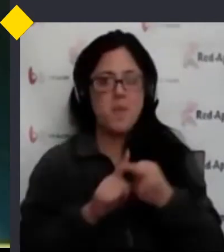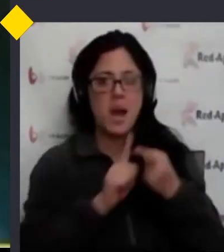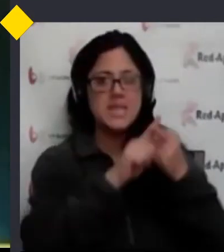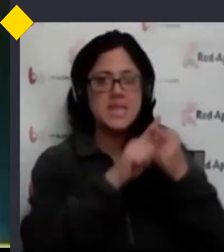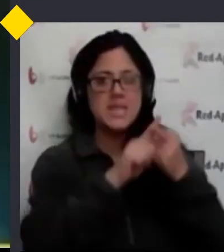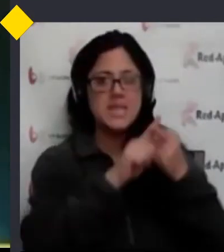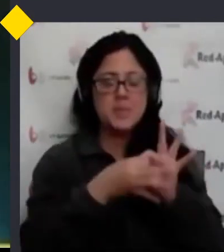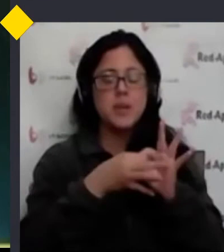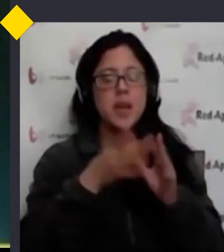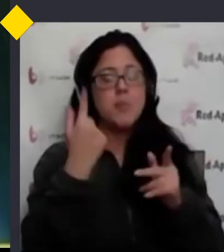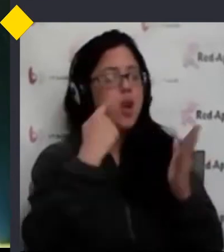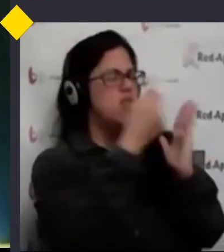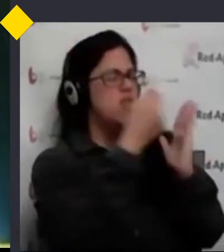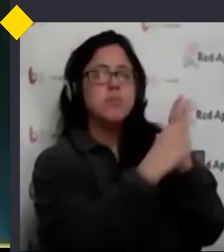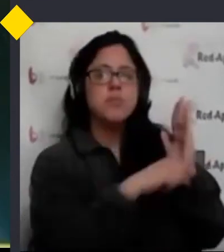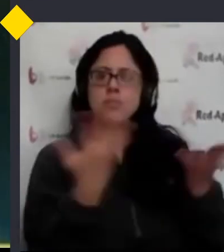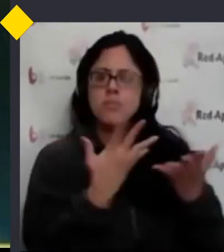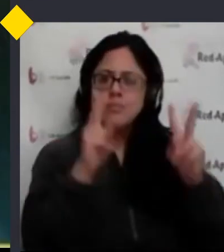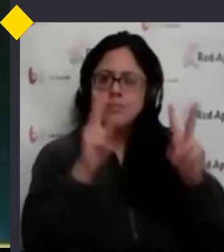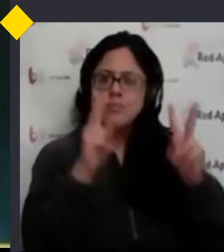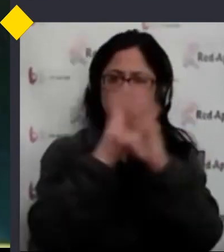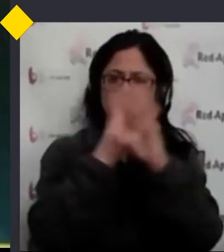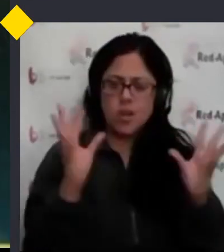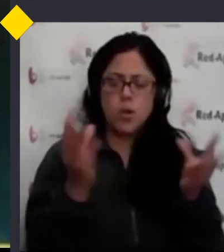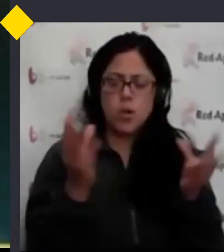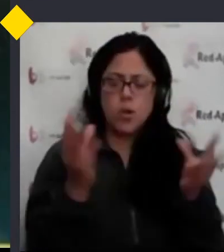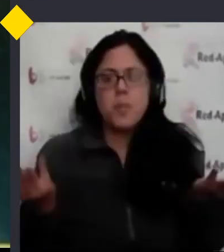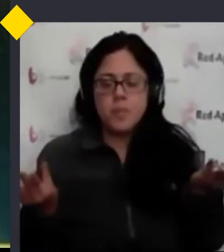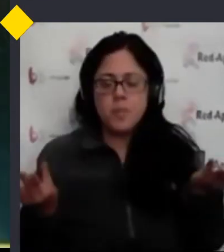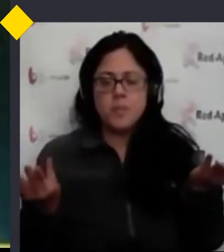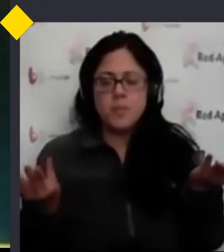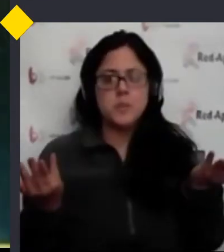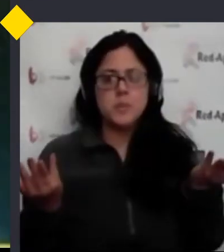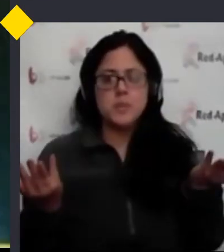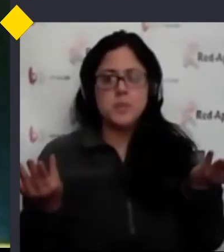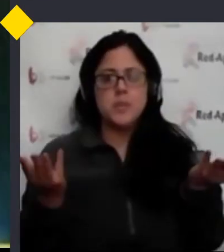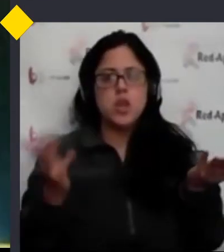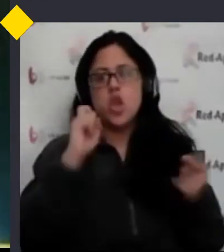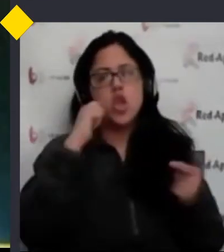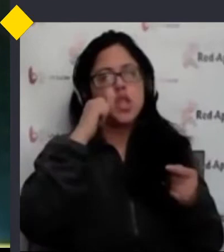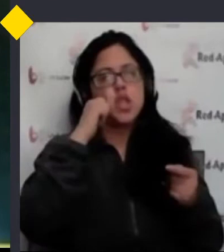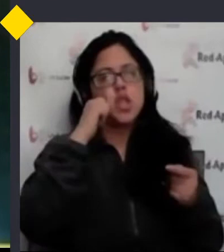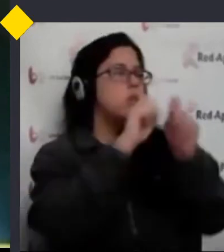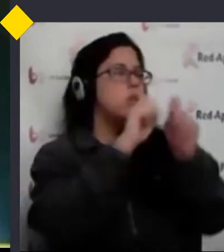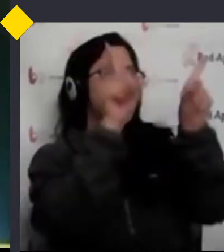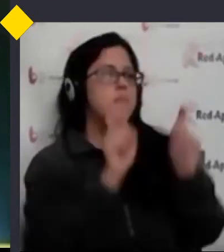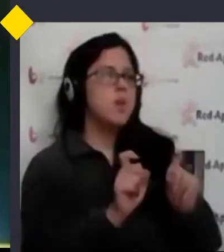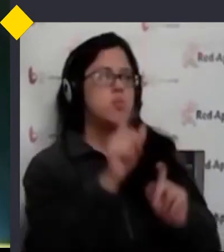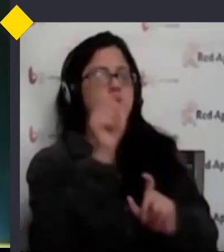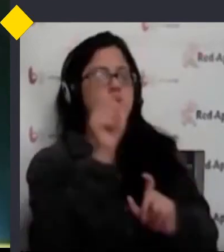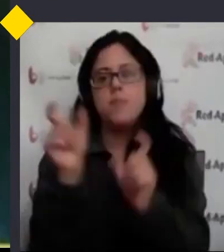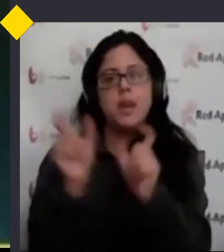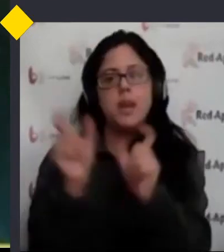medimos son cosas muy claras, porque efectivamente no pretendemos que se le pregunte a las empresas, a las personas en una entrevista